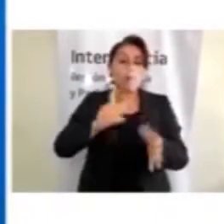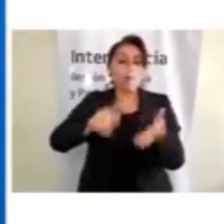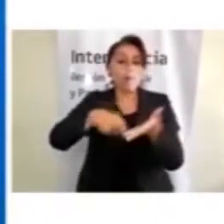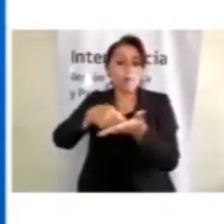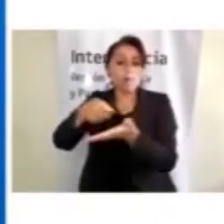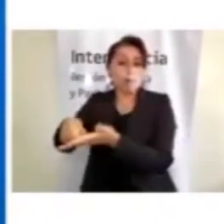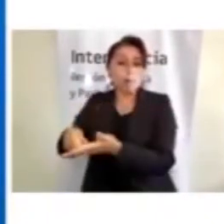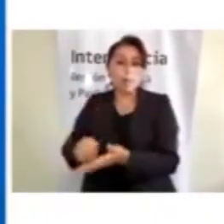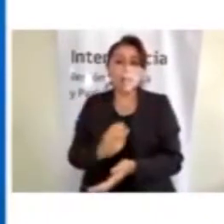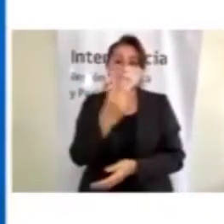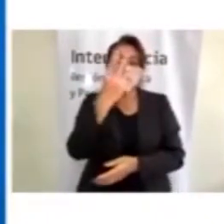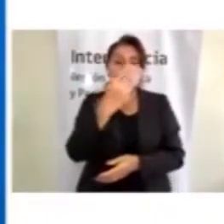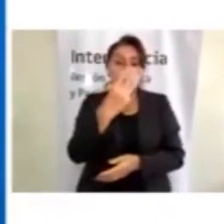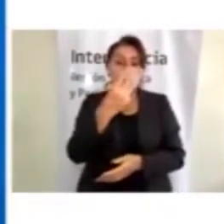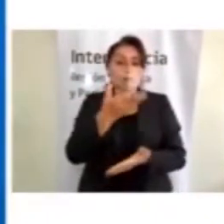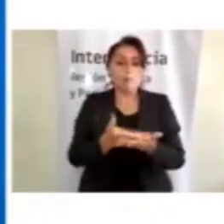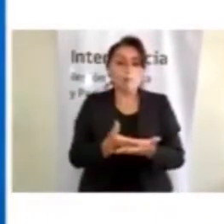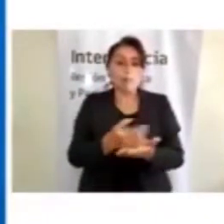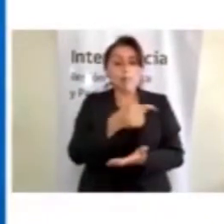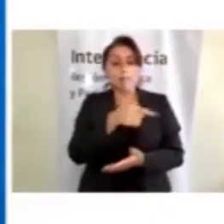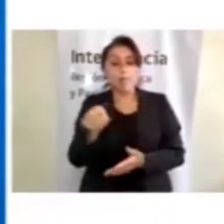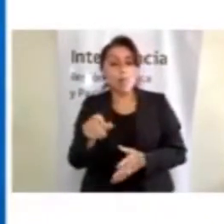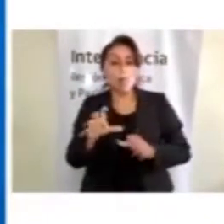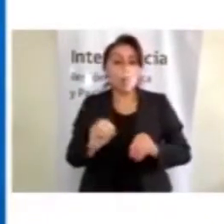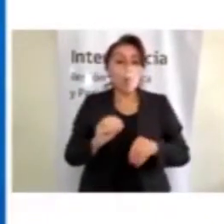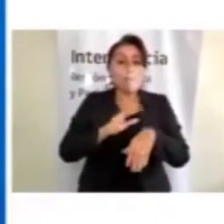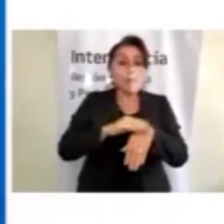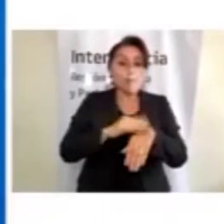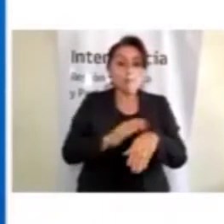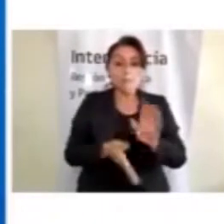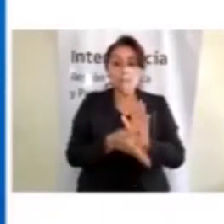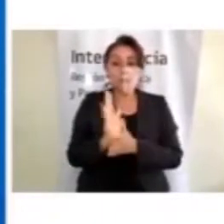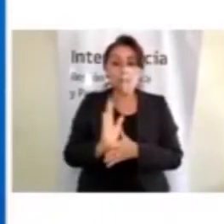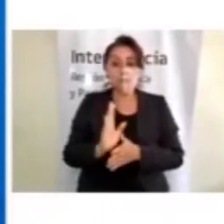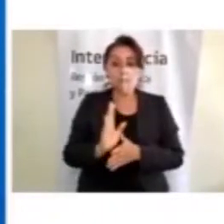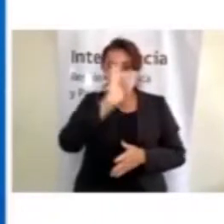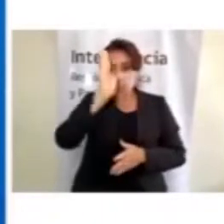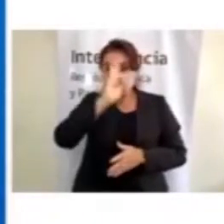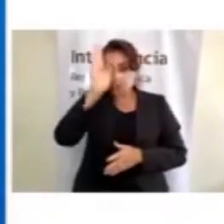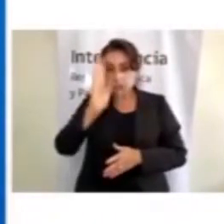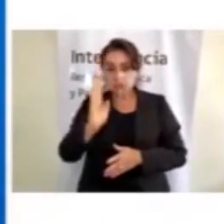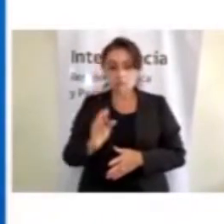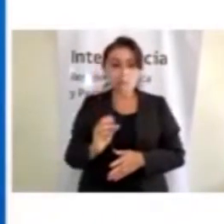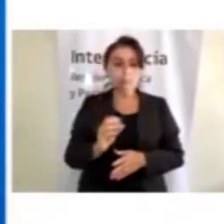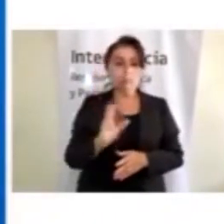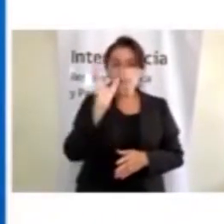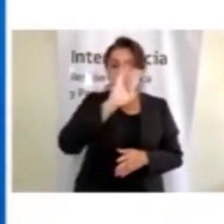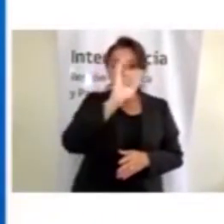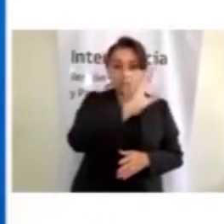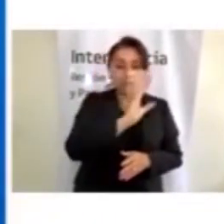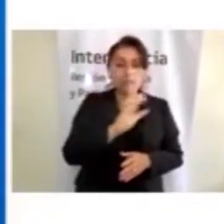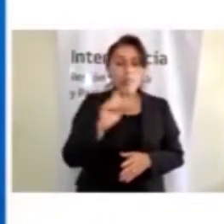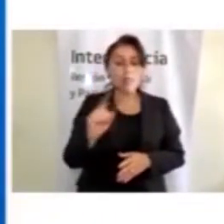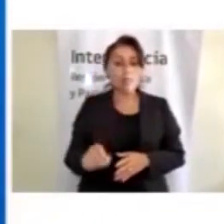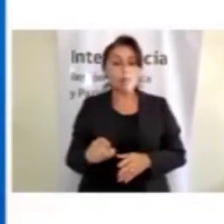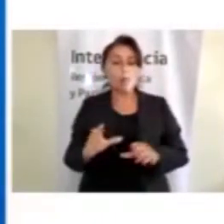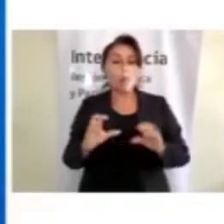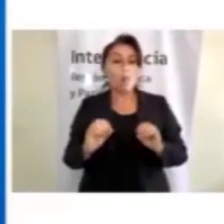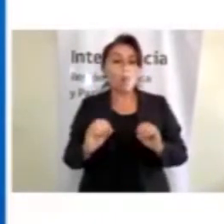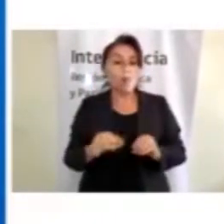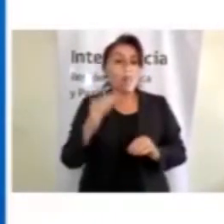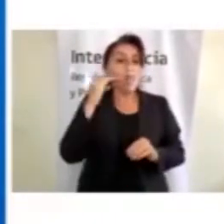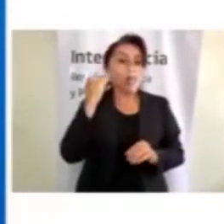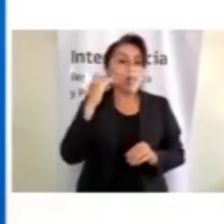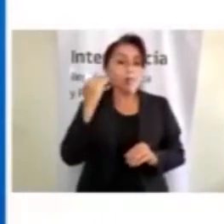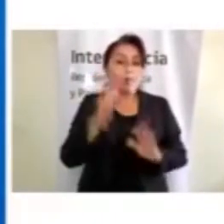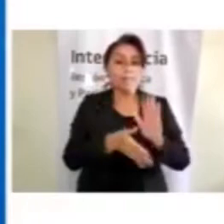son 2 veces a la semana, un permiso para salir a pasear a mi mascota, incluido el permiso para los niños, que es para que los niños